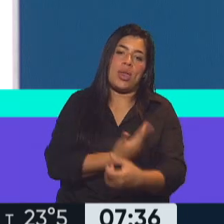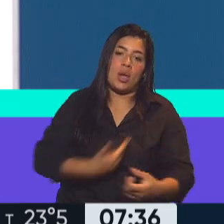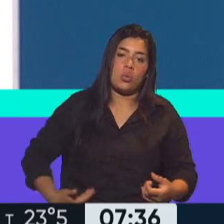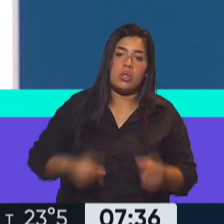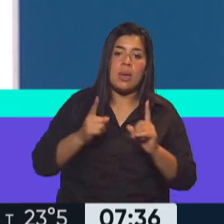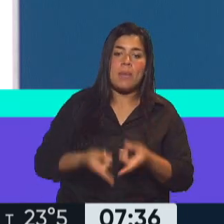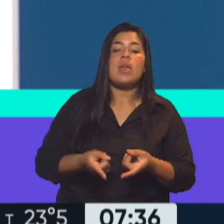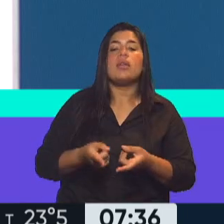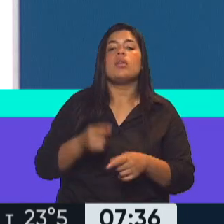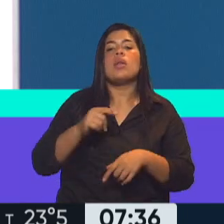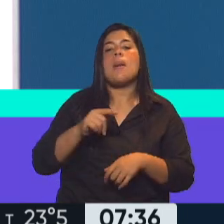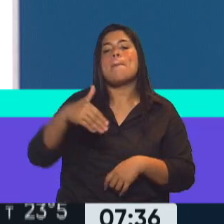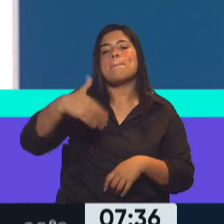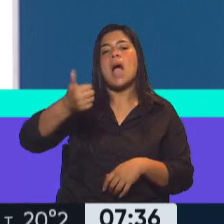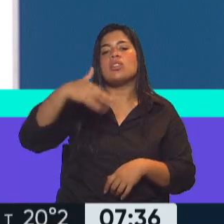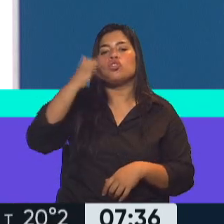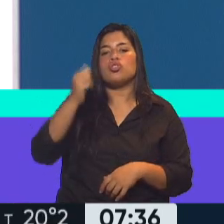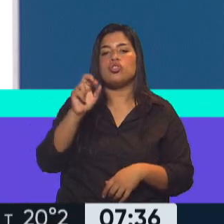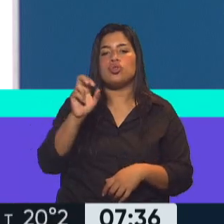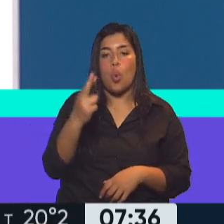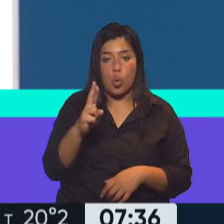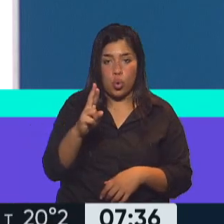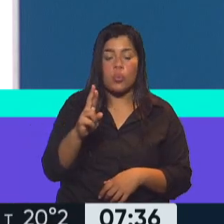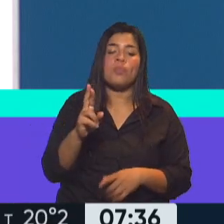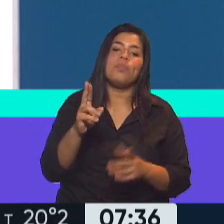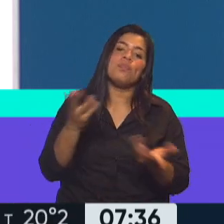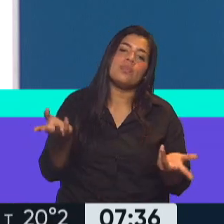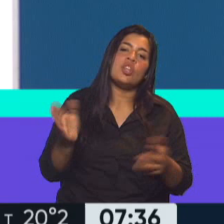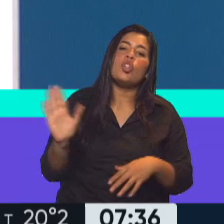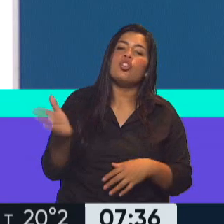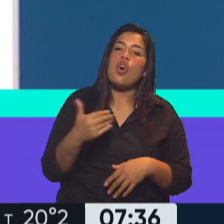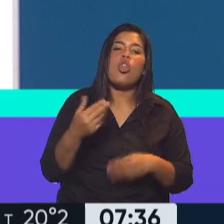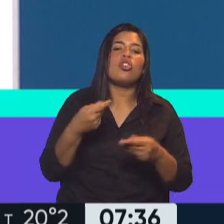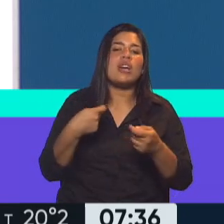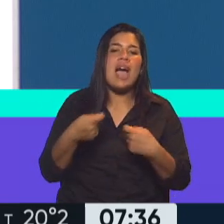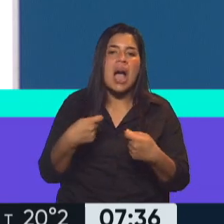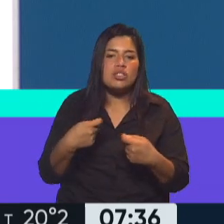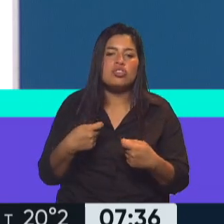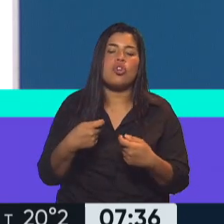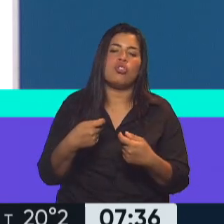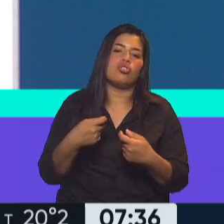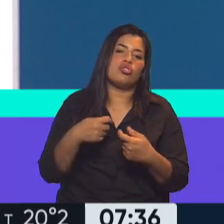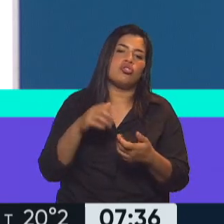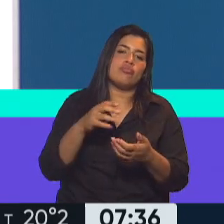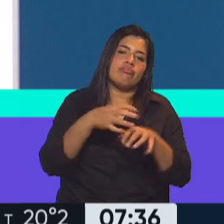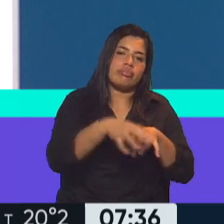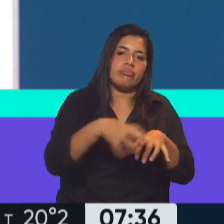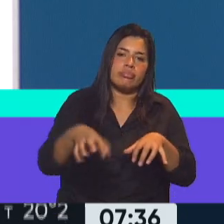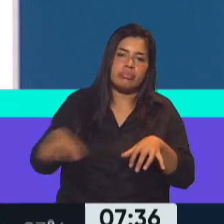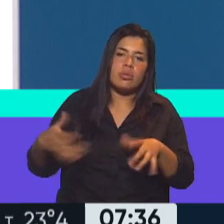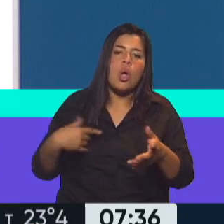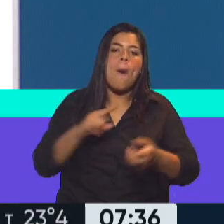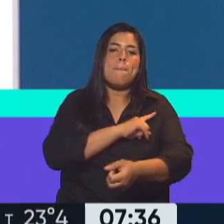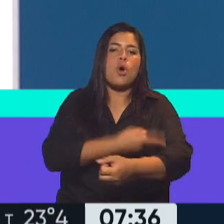Juan Mansur. Eso sí, todo lo que tiene que ver con aumento del gasto, partidas, tiene la potestad para hacerlo el Poder Ejecutivo, puede ampliar, no